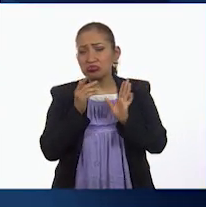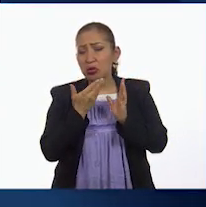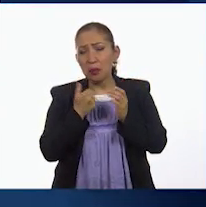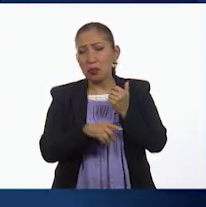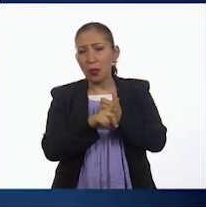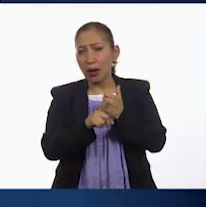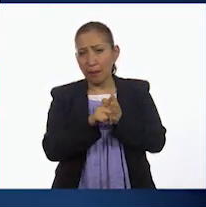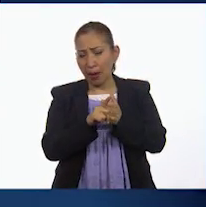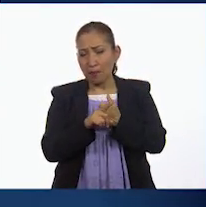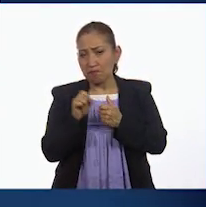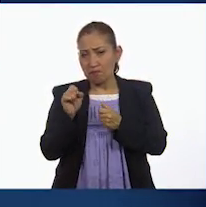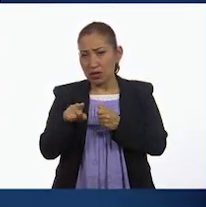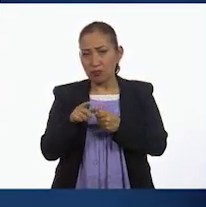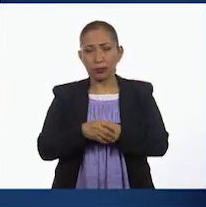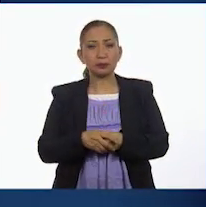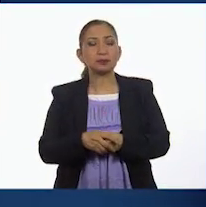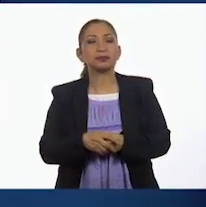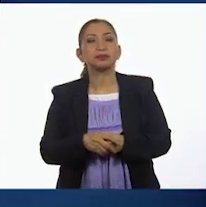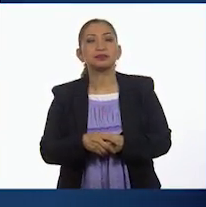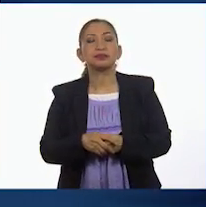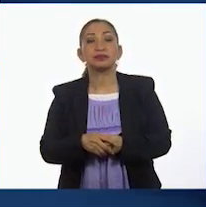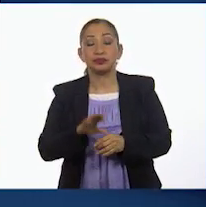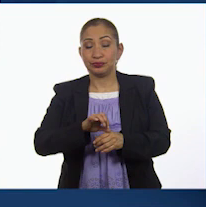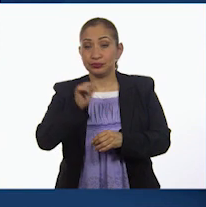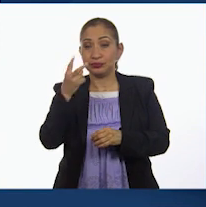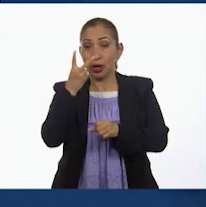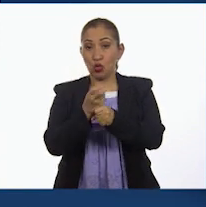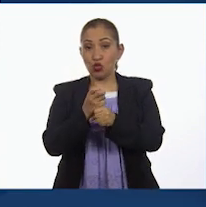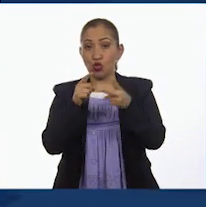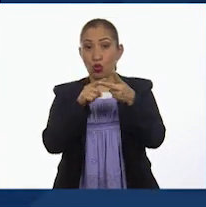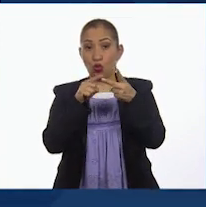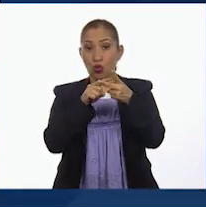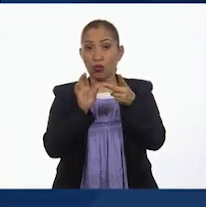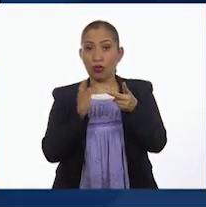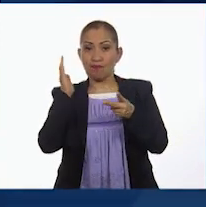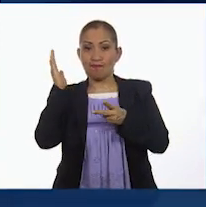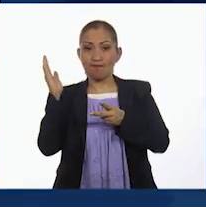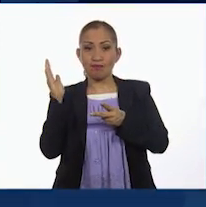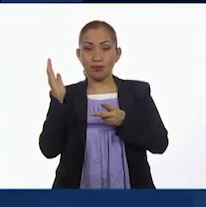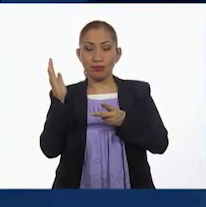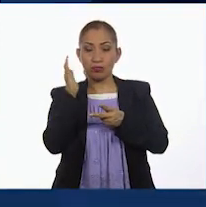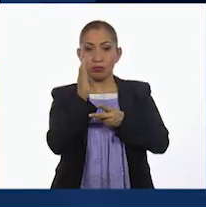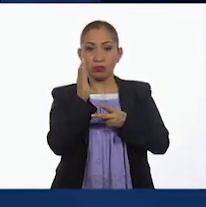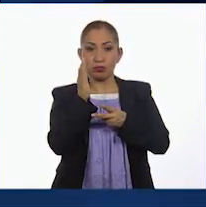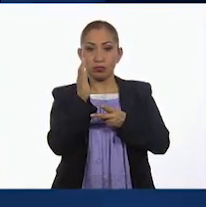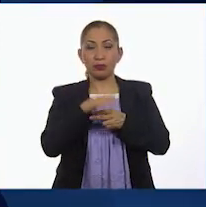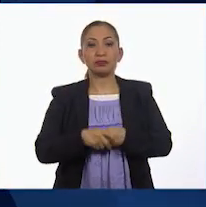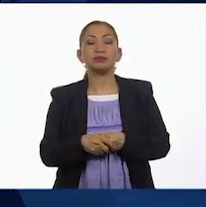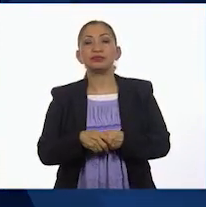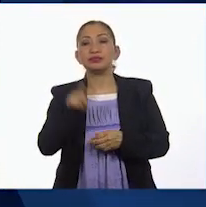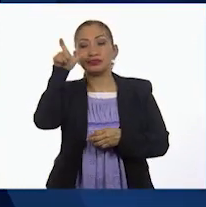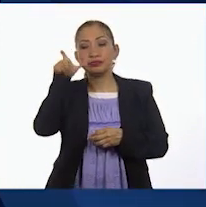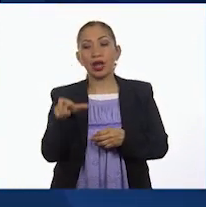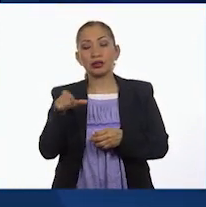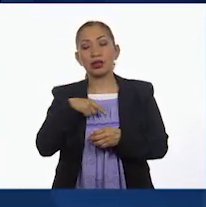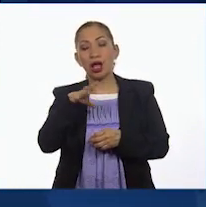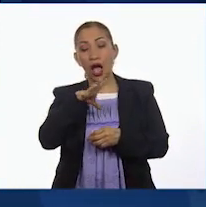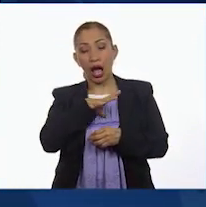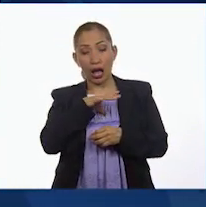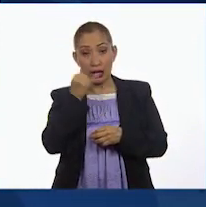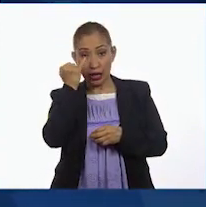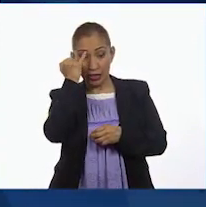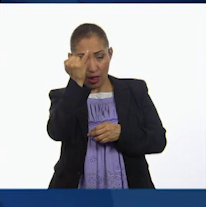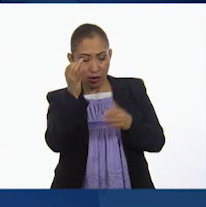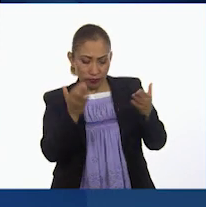trabajo y la incluimos en nuestra bibliografía. El siguiente paso, ¿cuál sería, María? El siguiente dice, ubica las